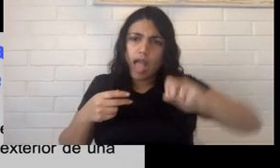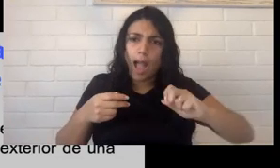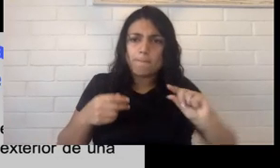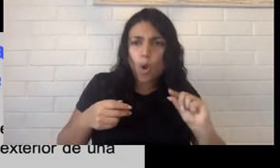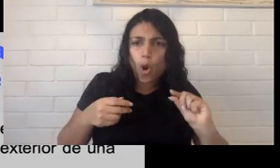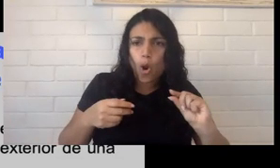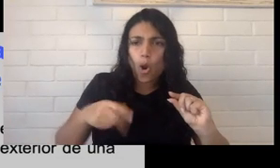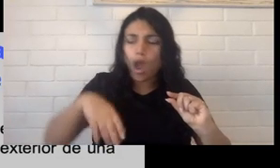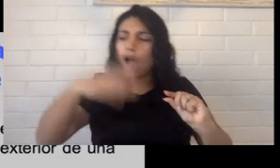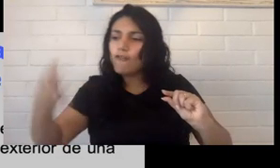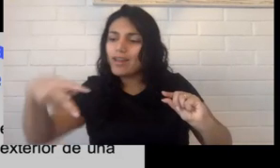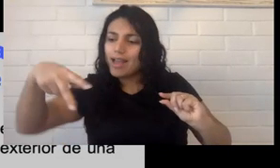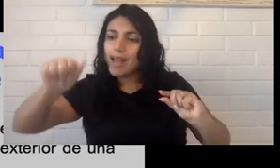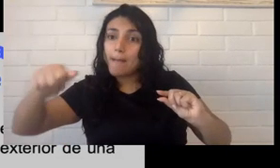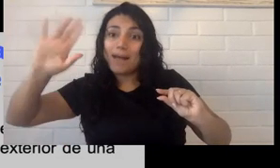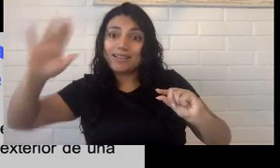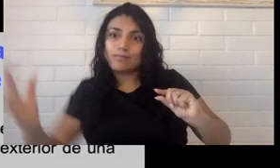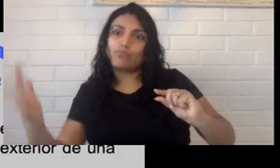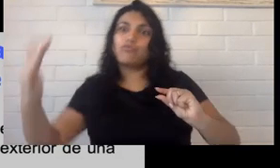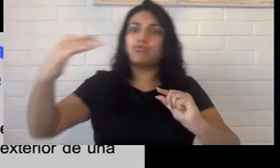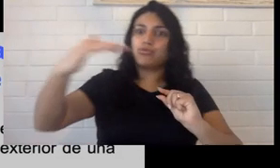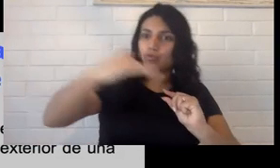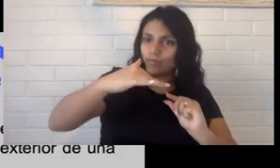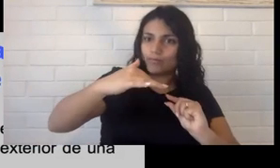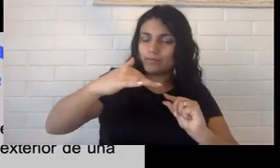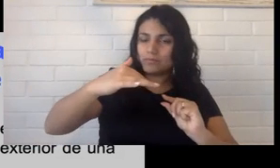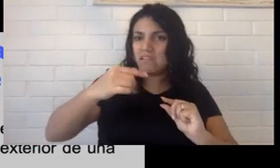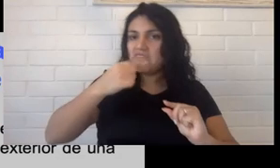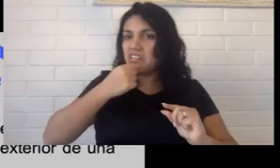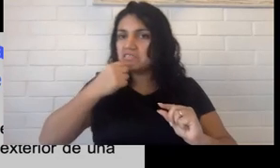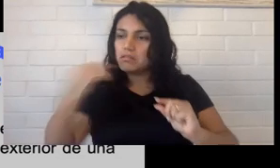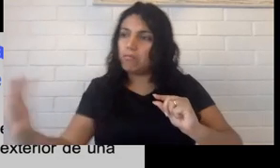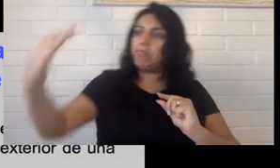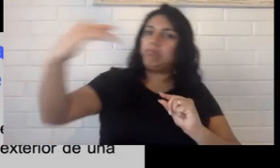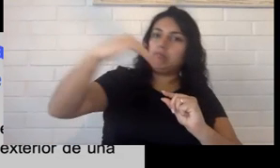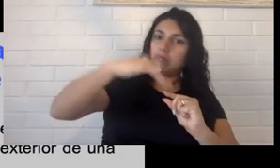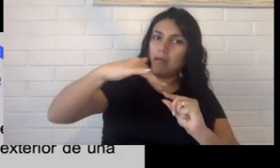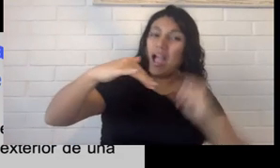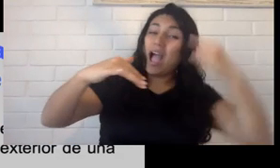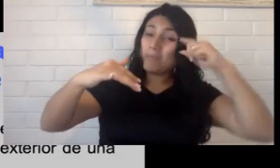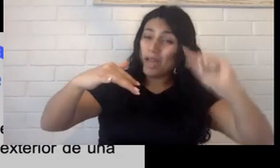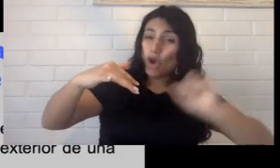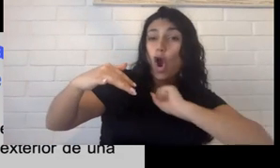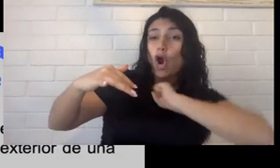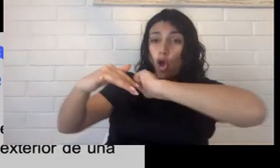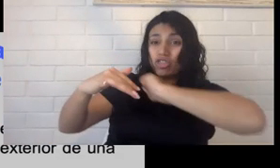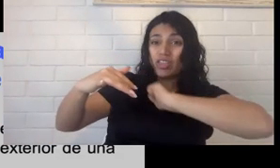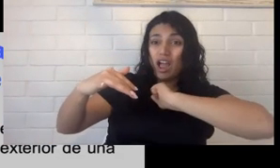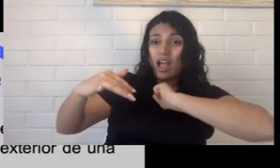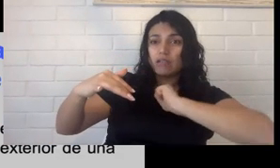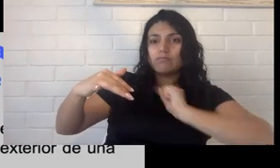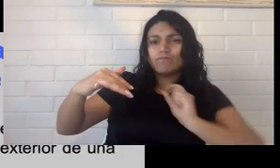concentrado. Lo mismo para el calcio, lo mismo para el cloruro. Ahora,